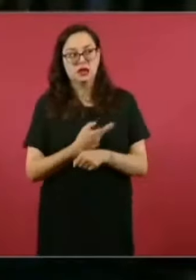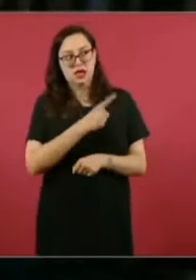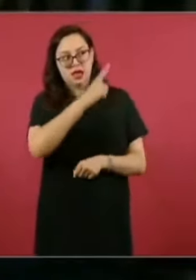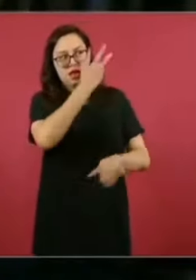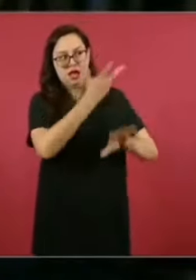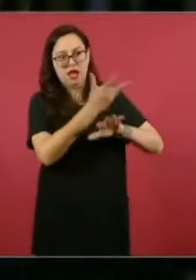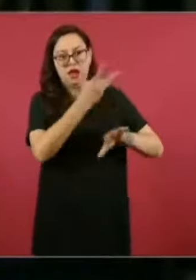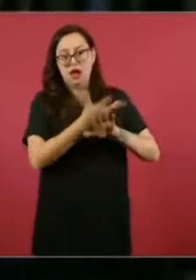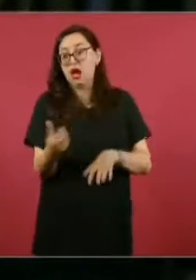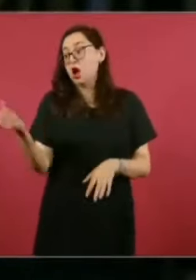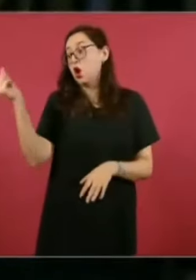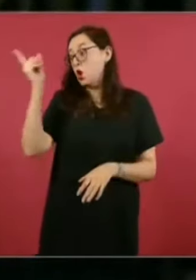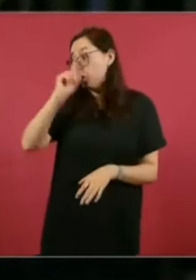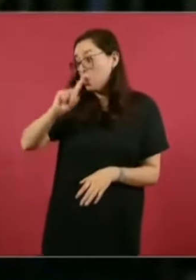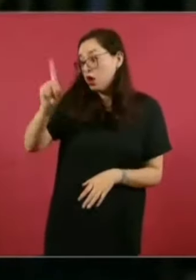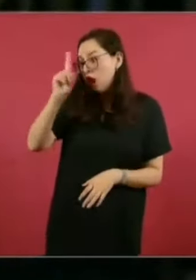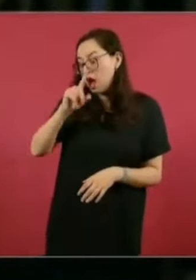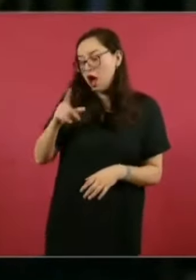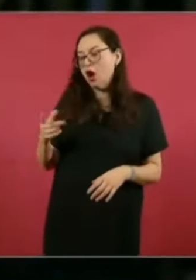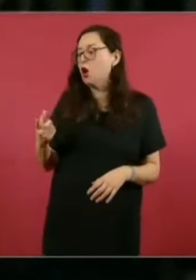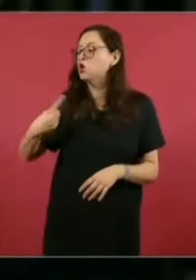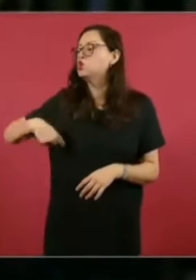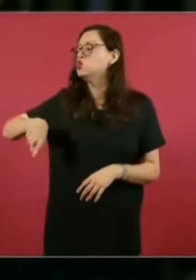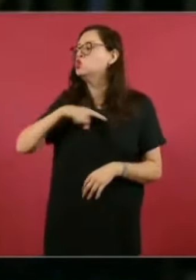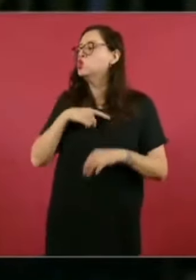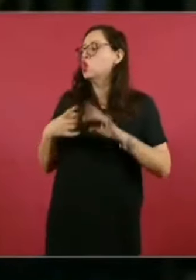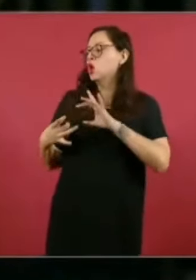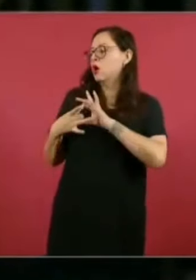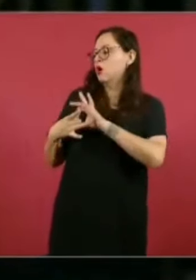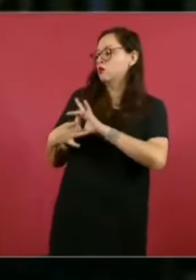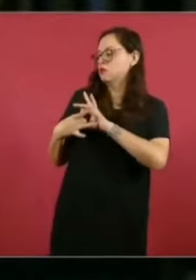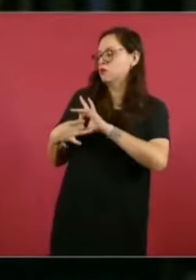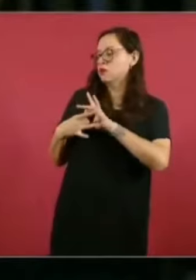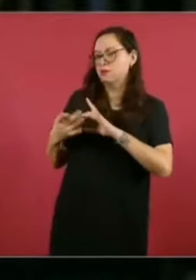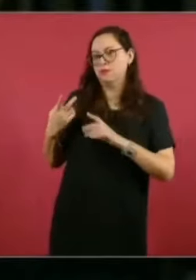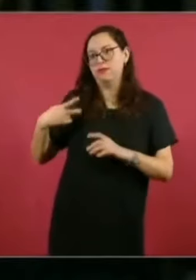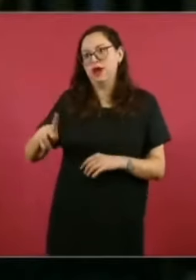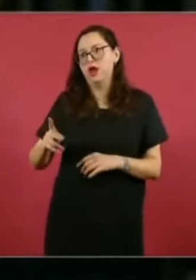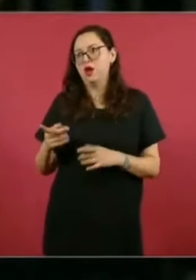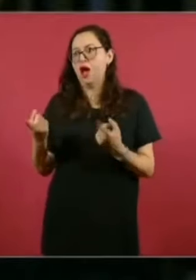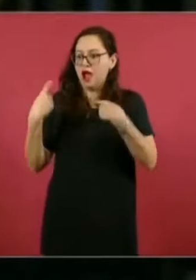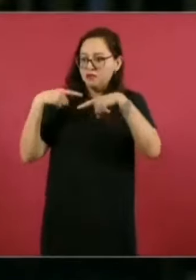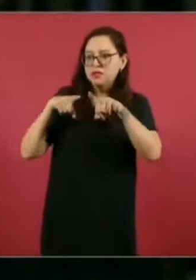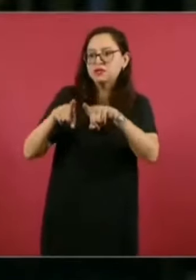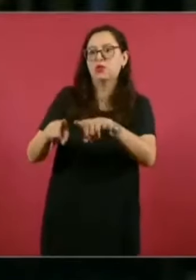norteamericano al suyo, financiando organismos que no,